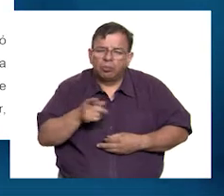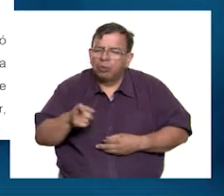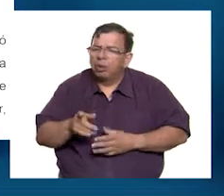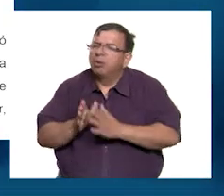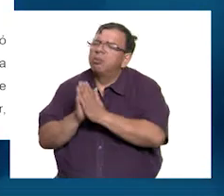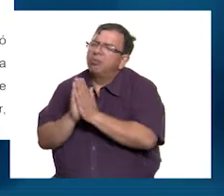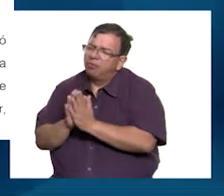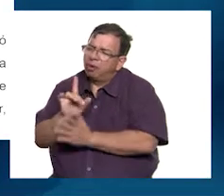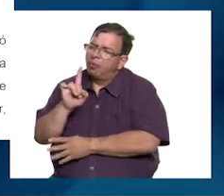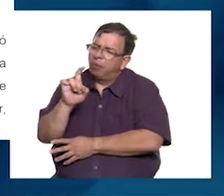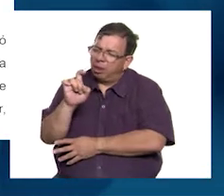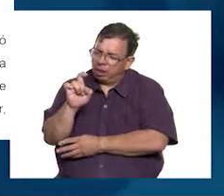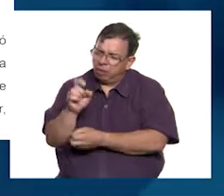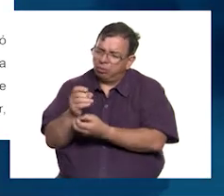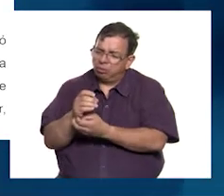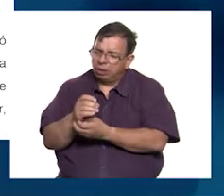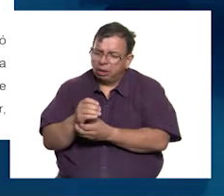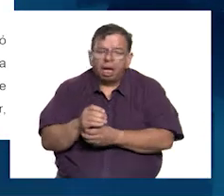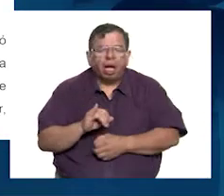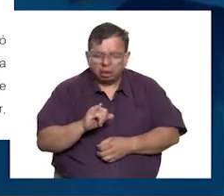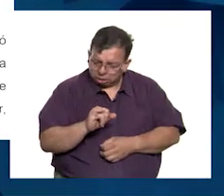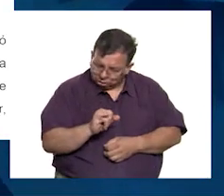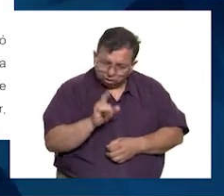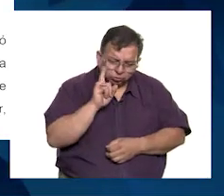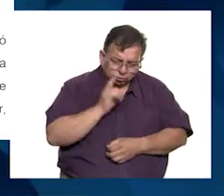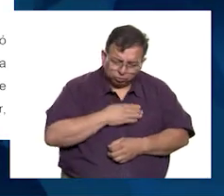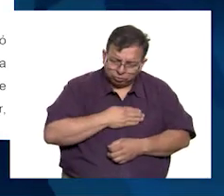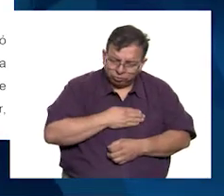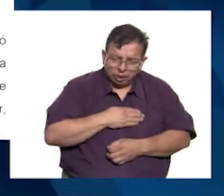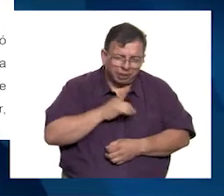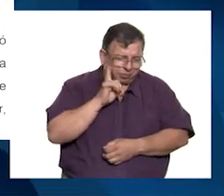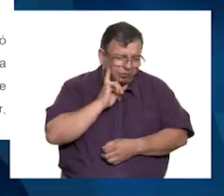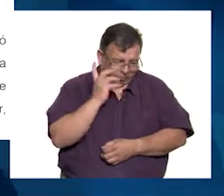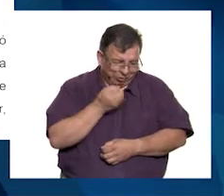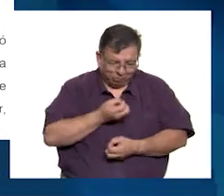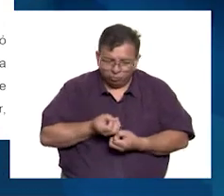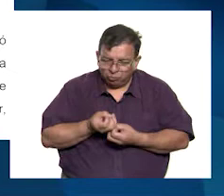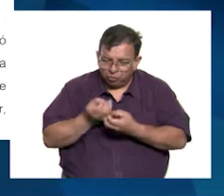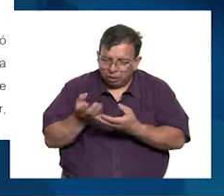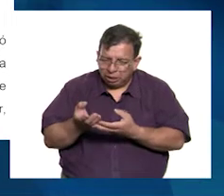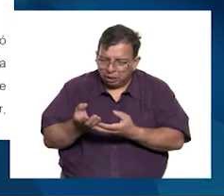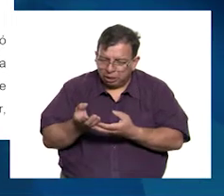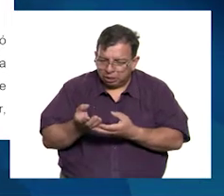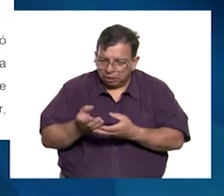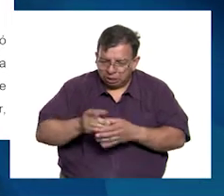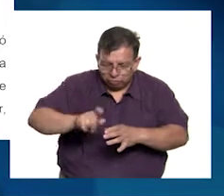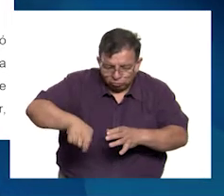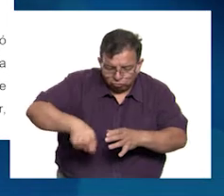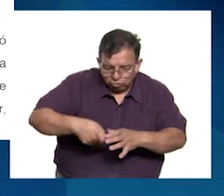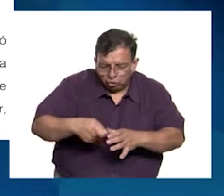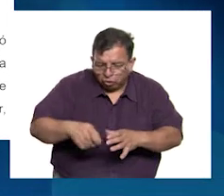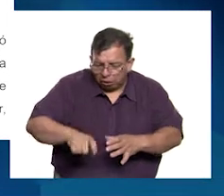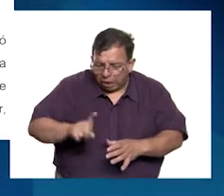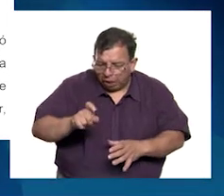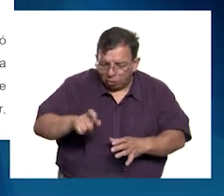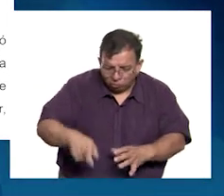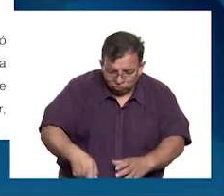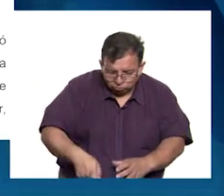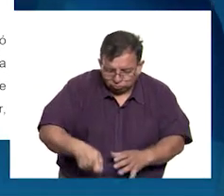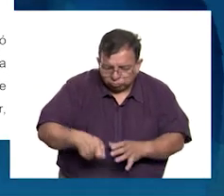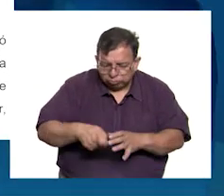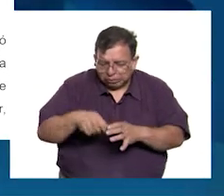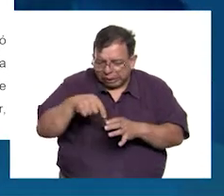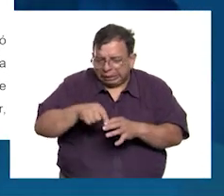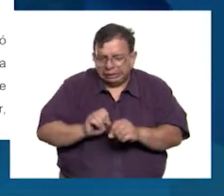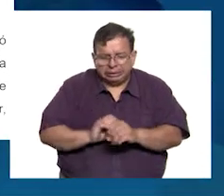diera de beber. «¿Cómo no, buena mujer?», dijo la hermosa joven. Y enjuagando enseguida el canto, sacó agua del lugar más claro